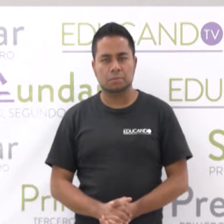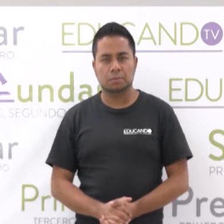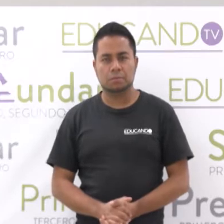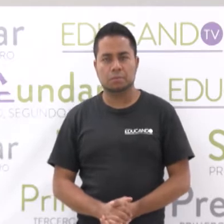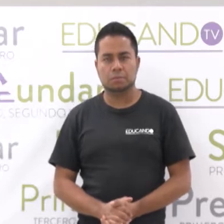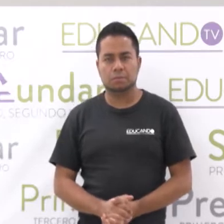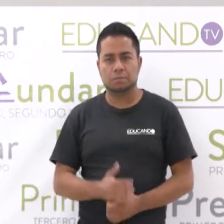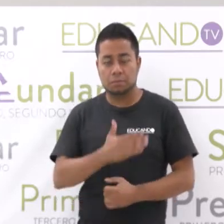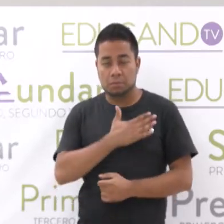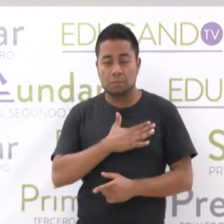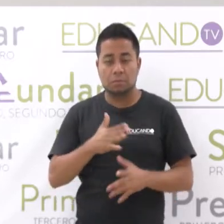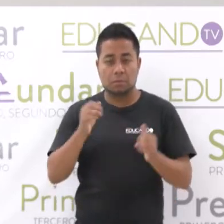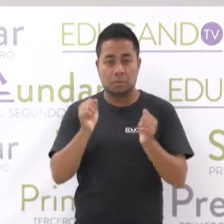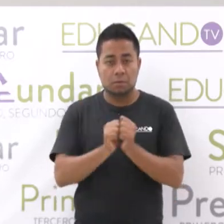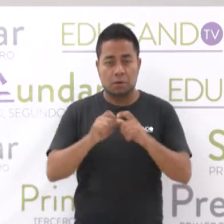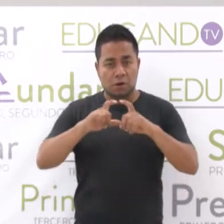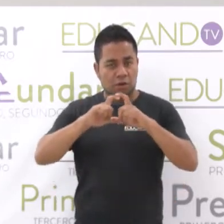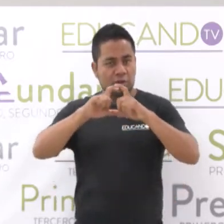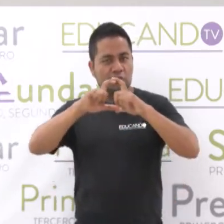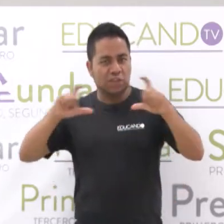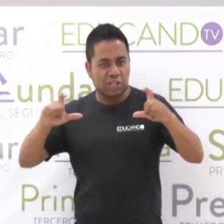Bueno, pues a través de